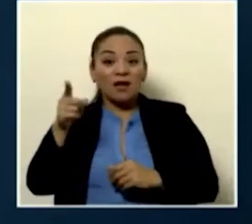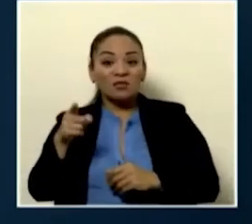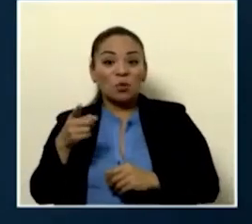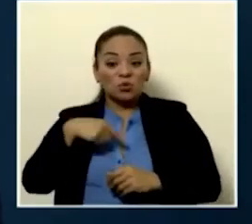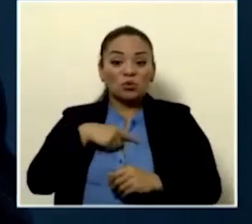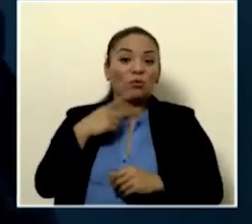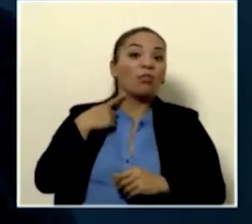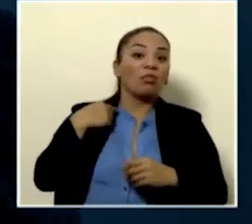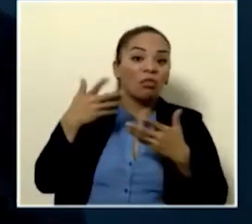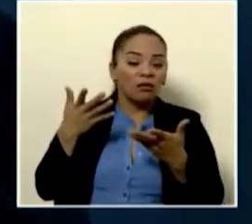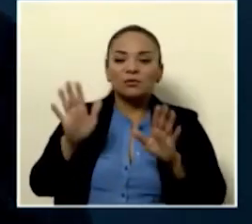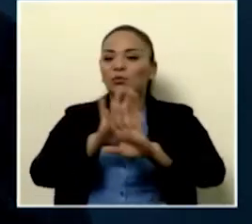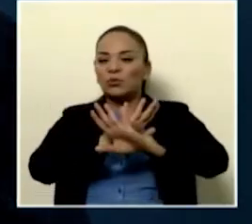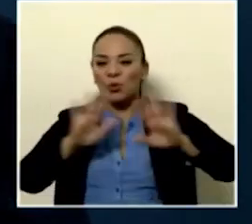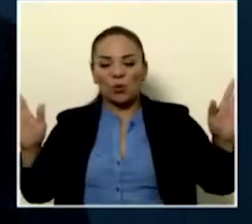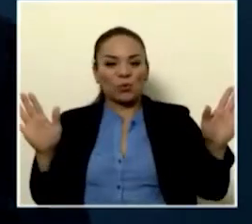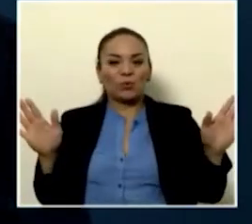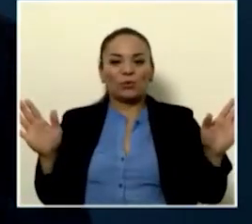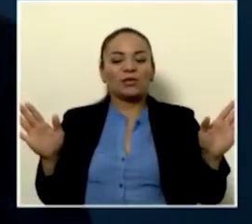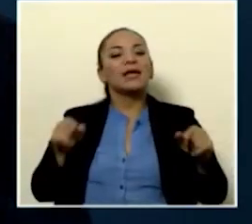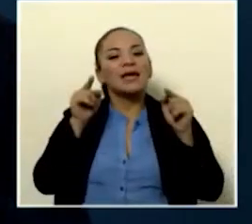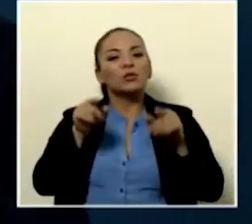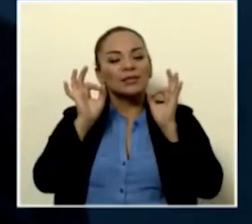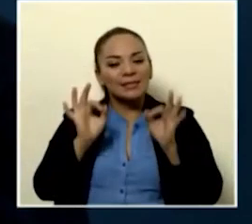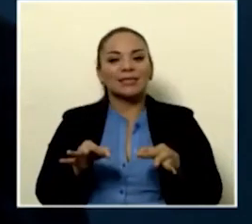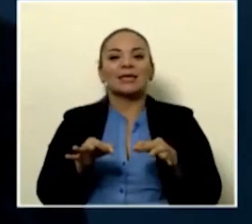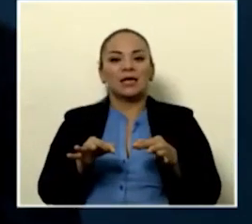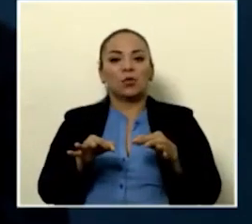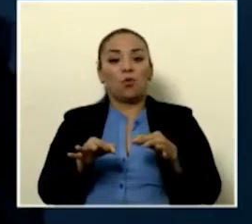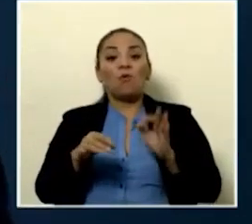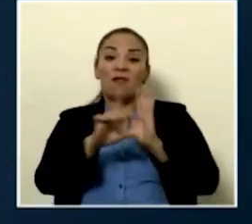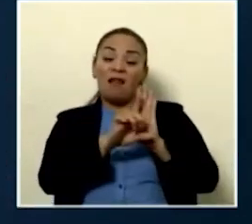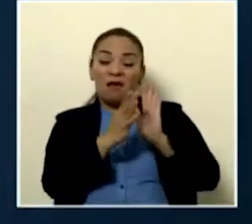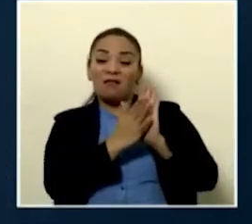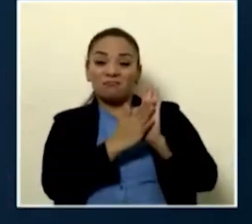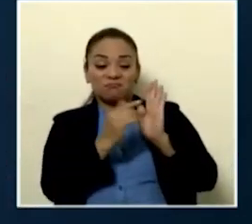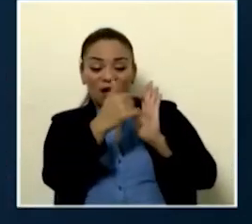capricho, está determinado por una fórmula en la ley.